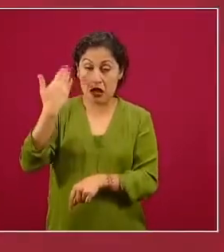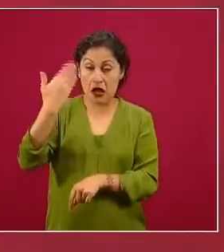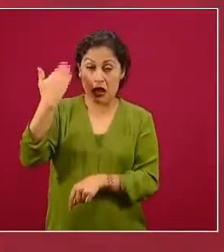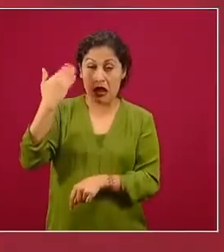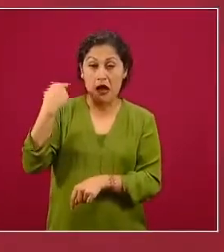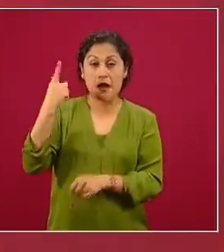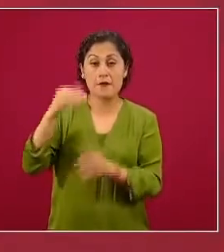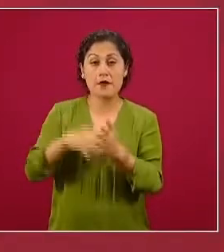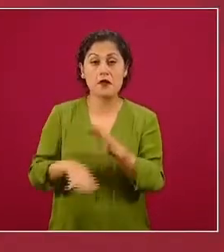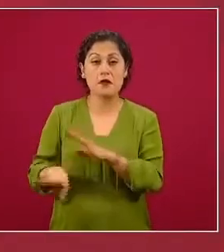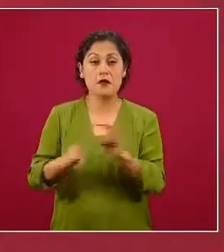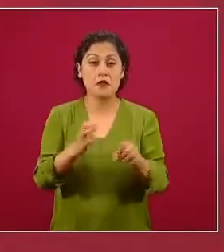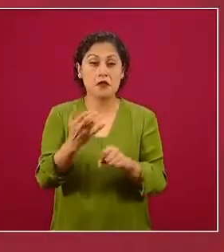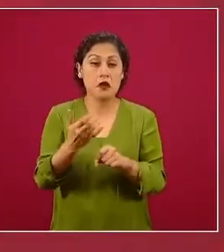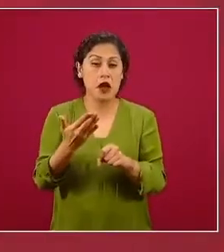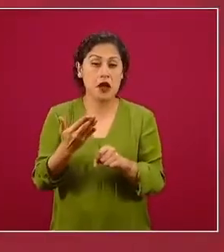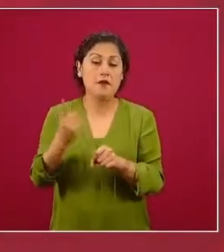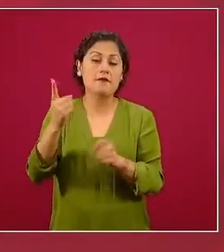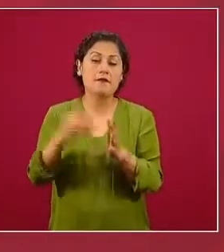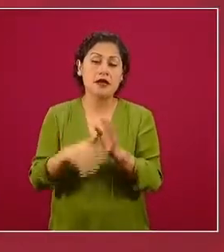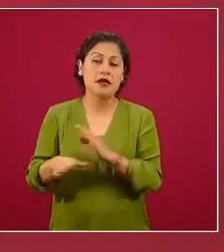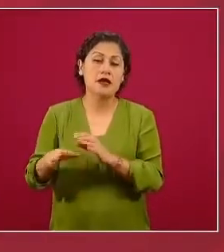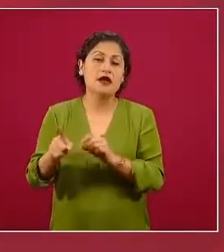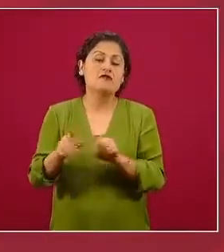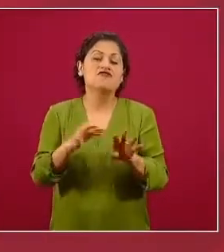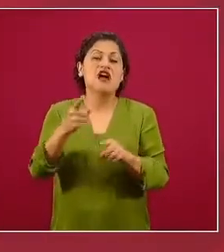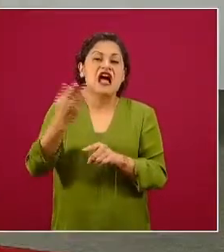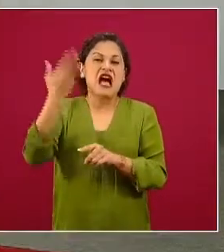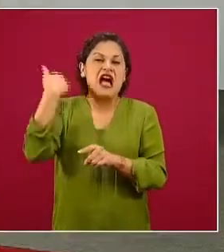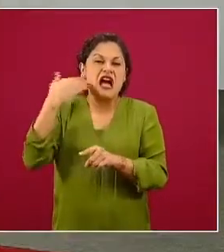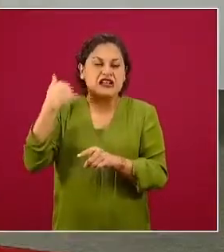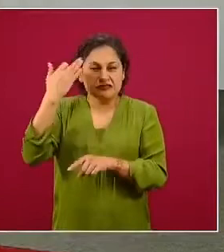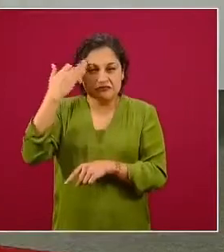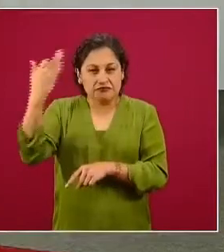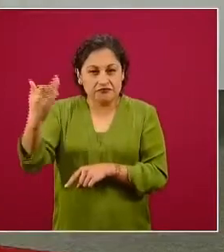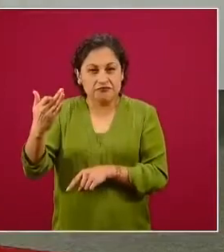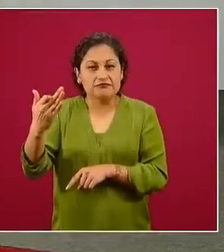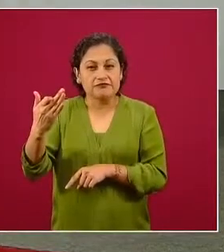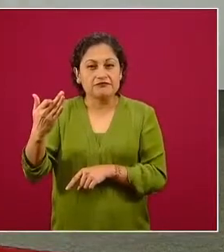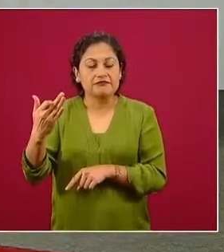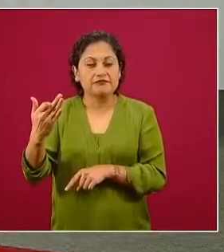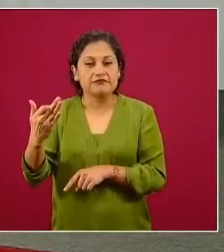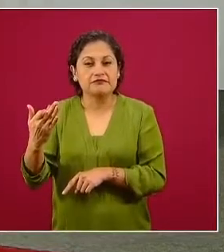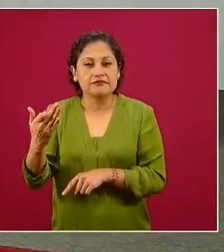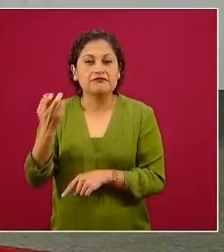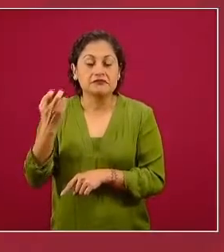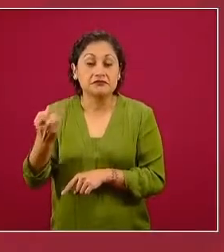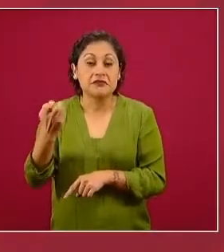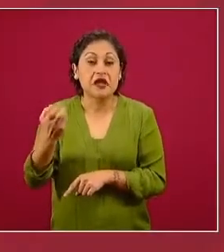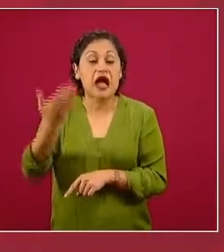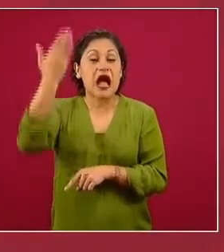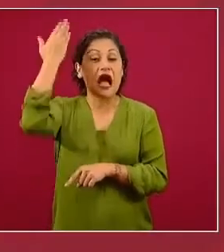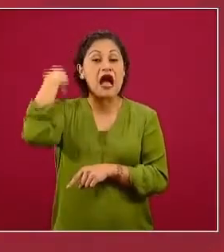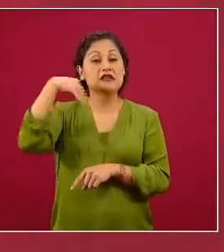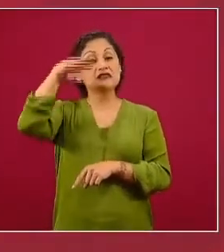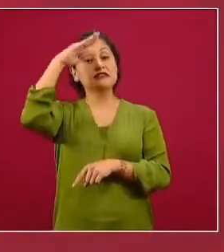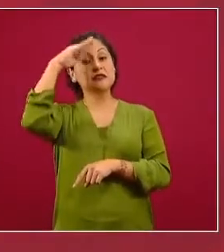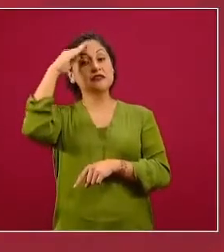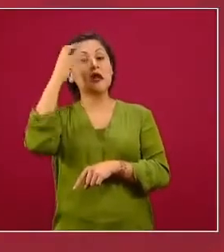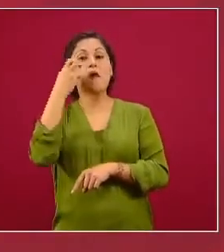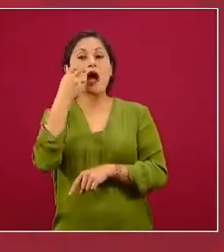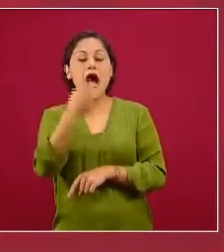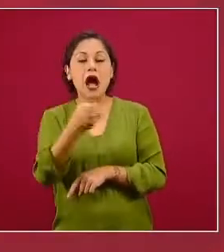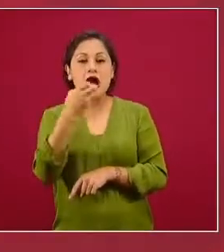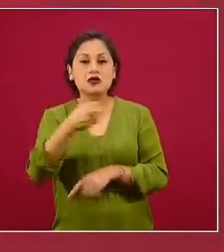tenían una amplia aceptación social. Hubo épocas en las que se consideraba un producto medicinal, benéfico, y